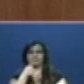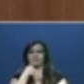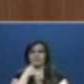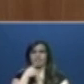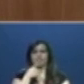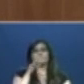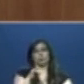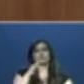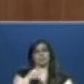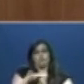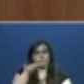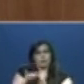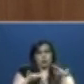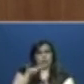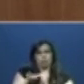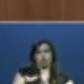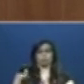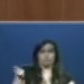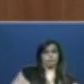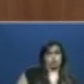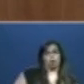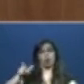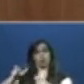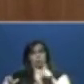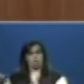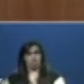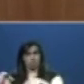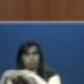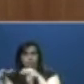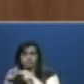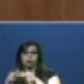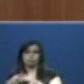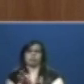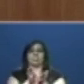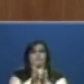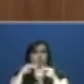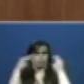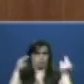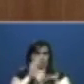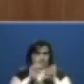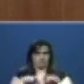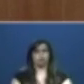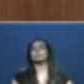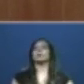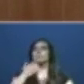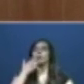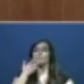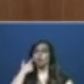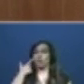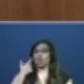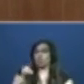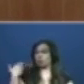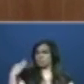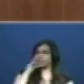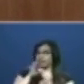profesional y Ciudadana de los servicios públicos de Castilla y León entre los últimos el barómetro sanitario del pasado mes de